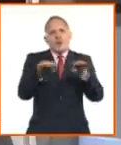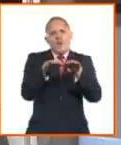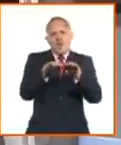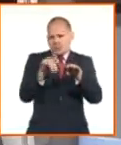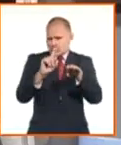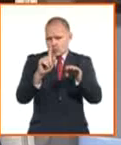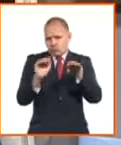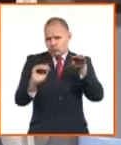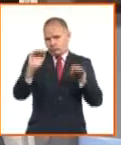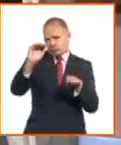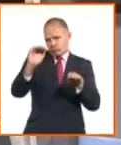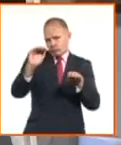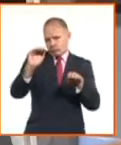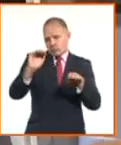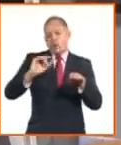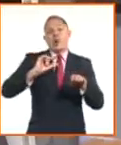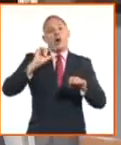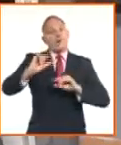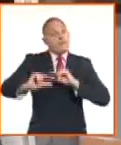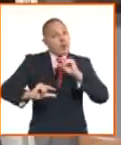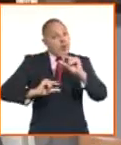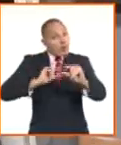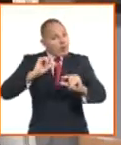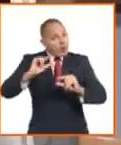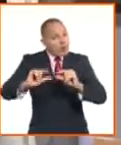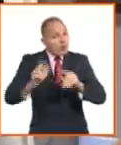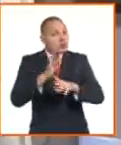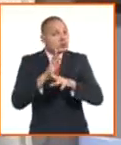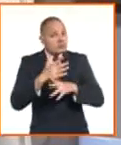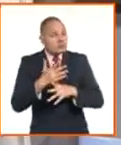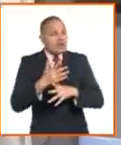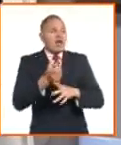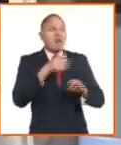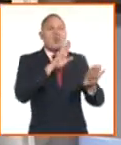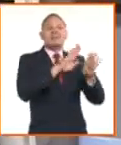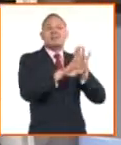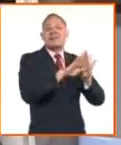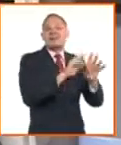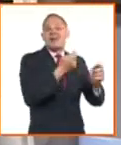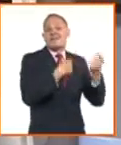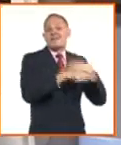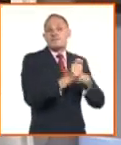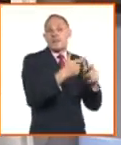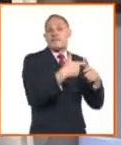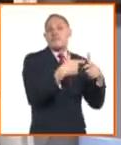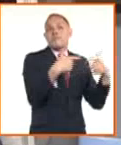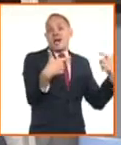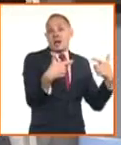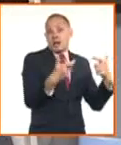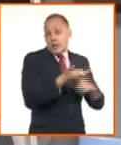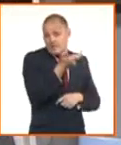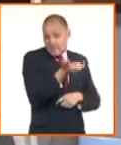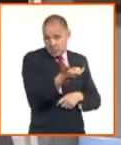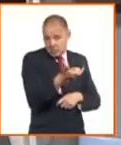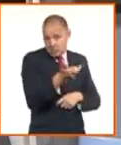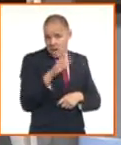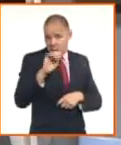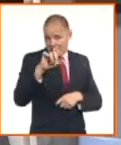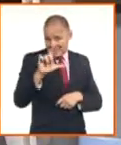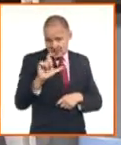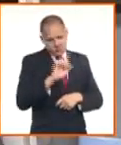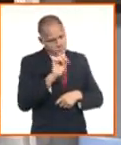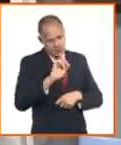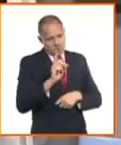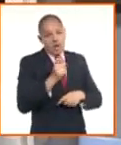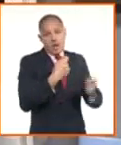la demanda y ya dije que eso estoy adelantando un poco lo que tendremos que explicar cuando iniciemos la venta, que habrá que poner